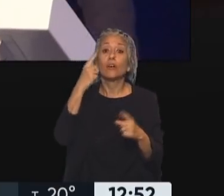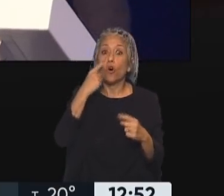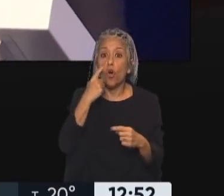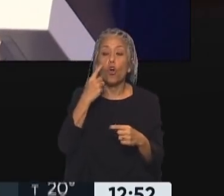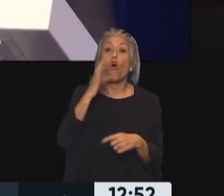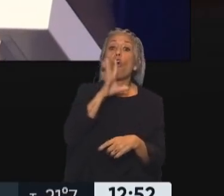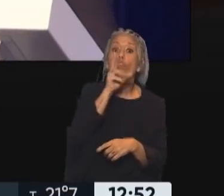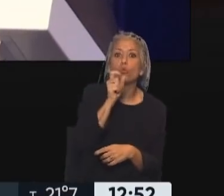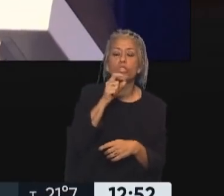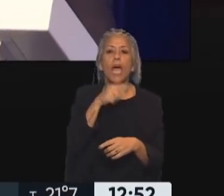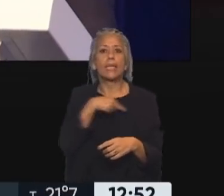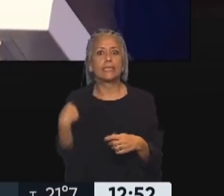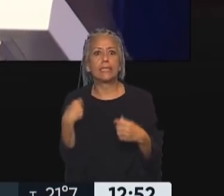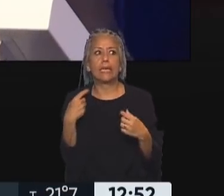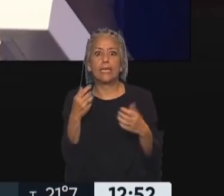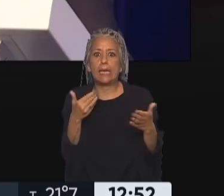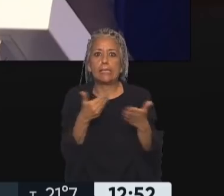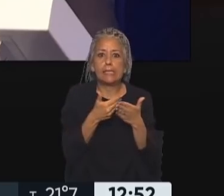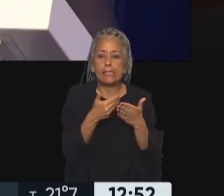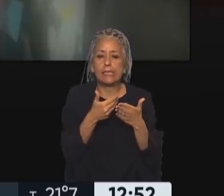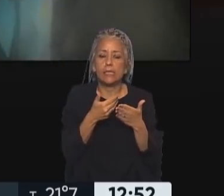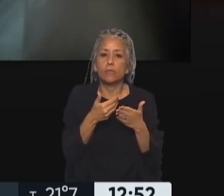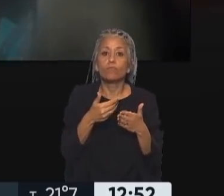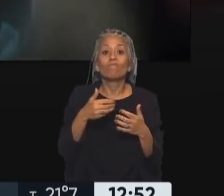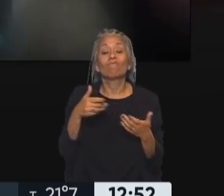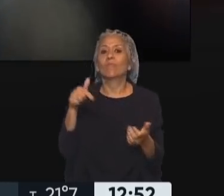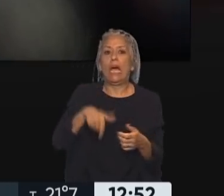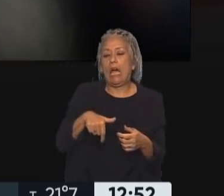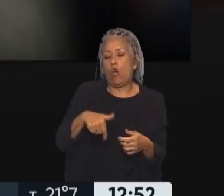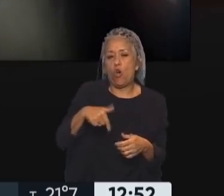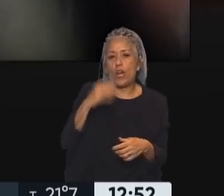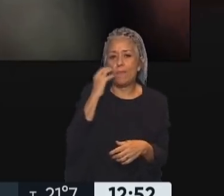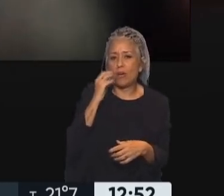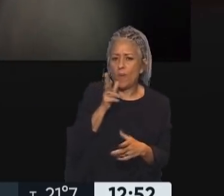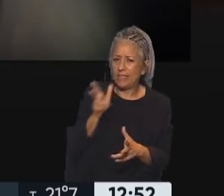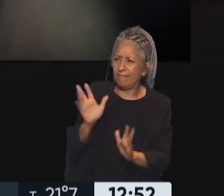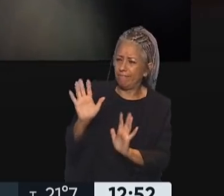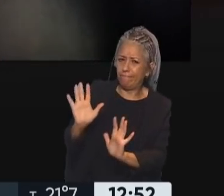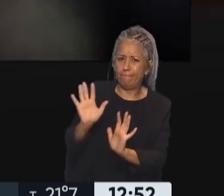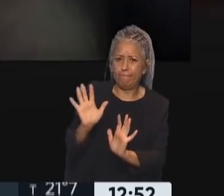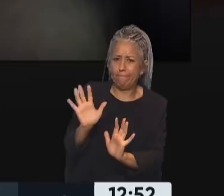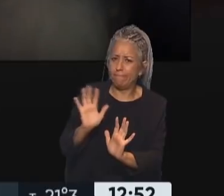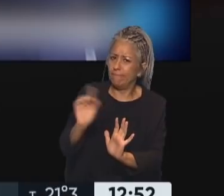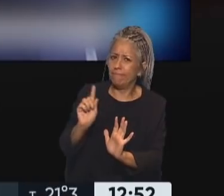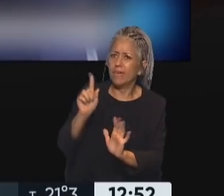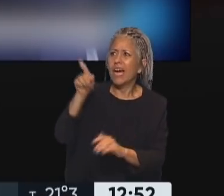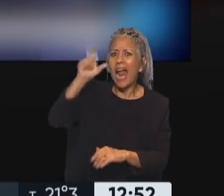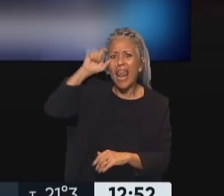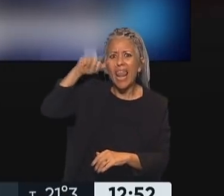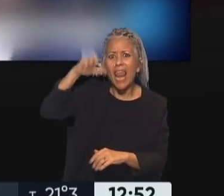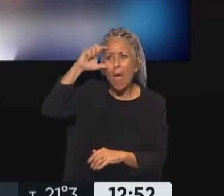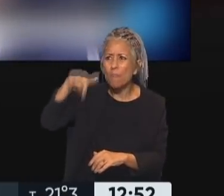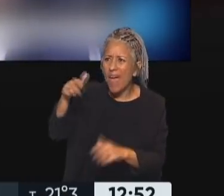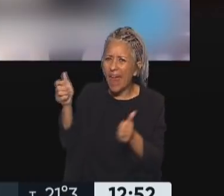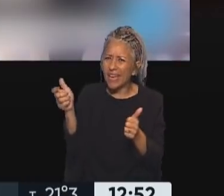¿Qué va a suceder esta semana? Macron va a salir con los tapones de No tengas punta dudas. a señalar el acercamiento entre Marine Le Pen Se la dejó y Vladimir